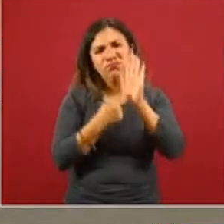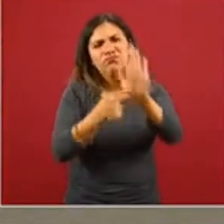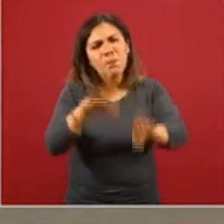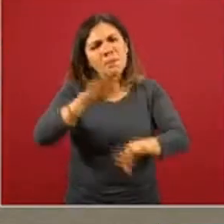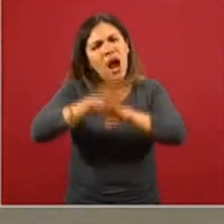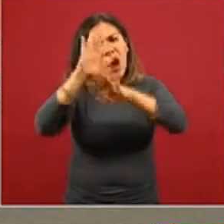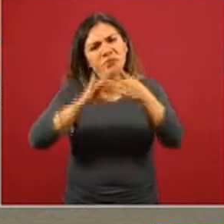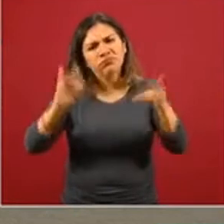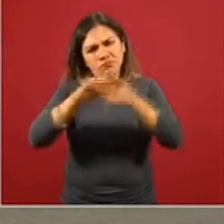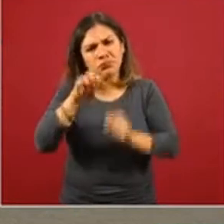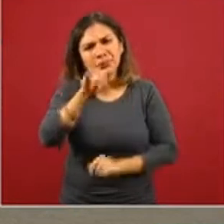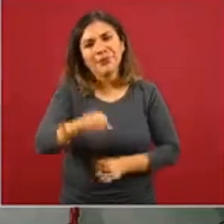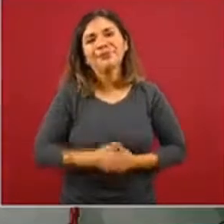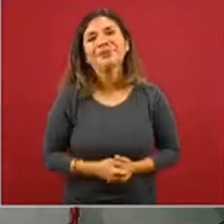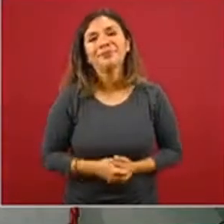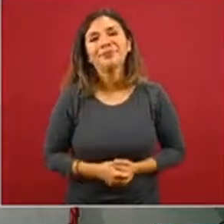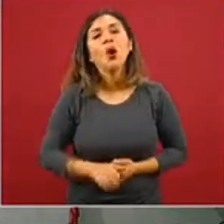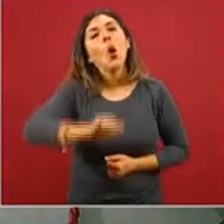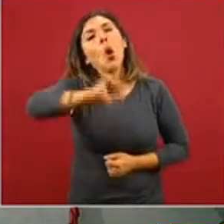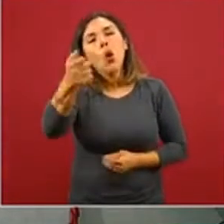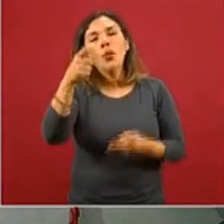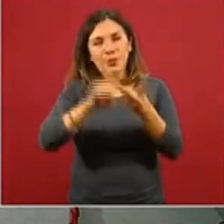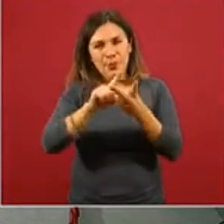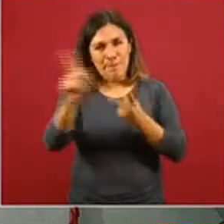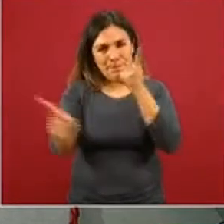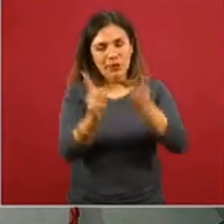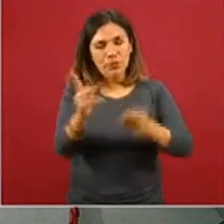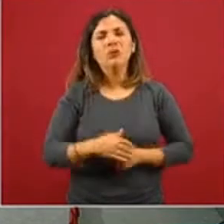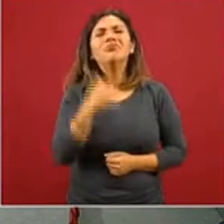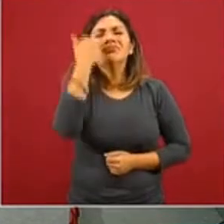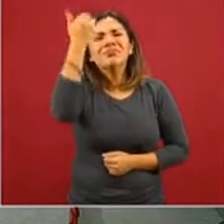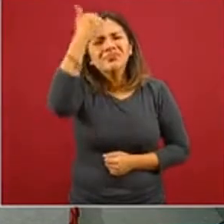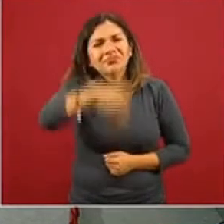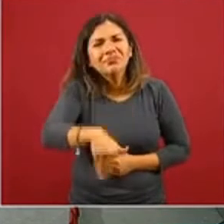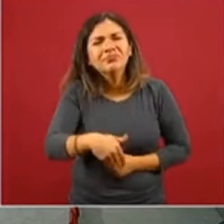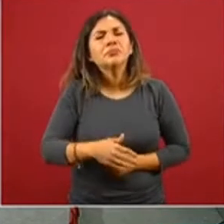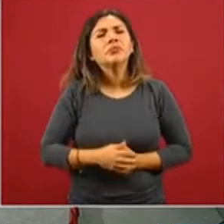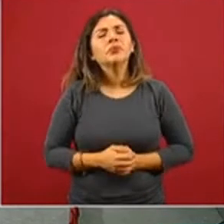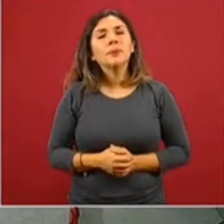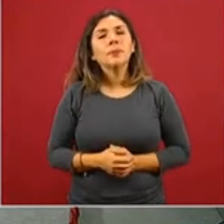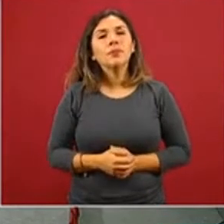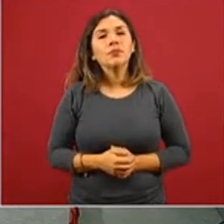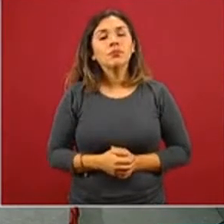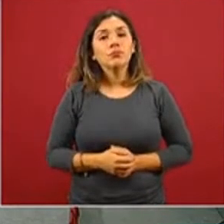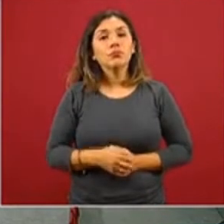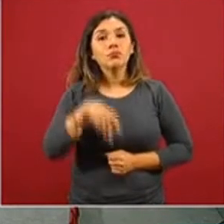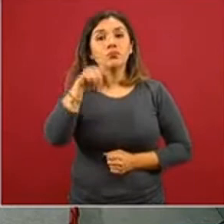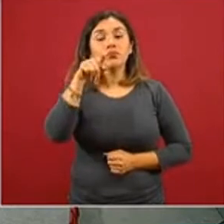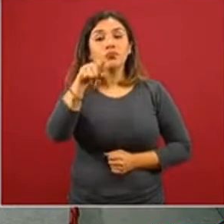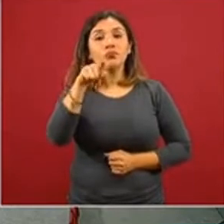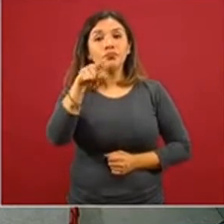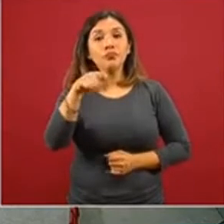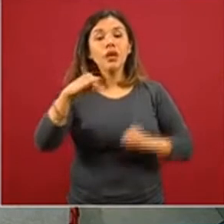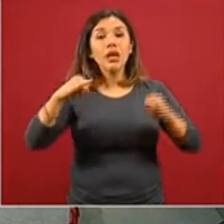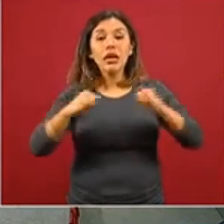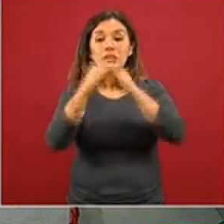con mayor detalle. Gracias. Y mi segunda pregunta, quisiera saber si por parte del Instituto